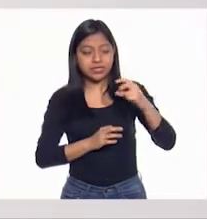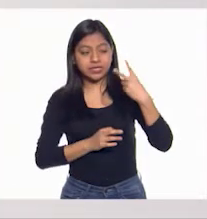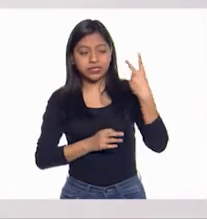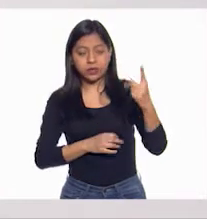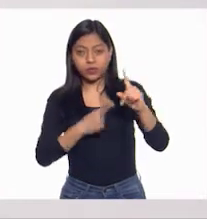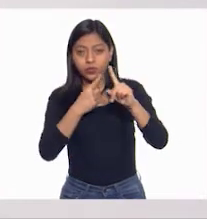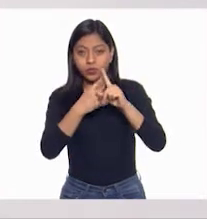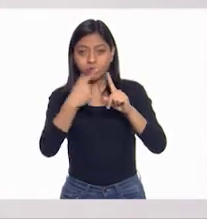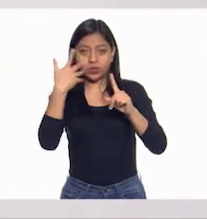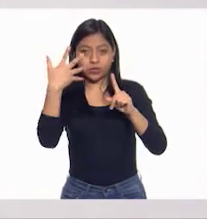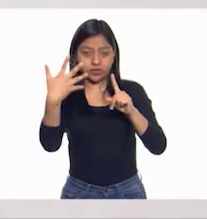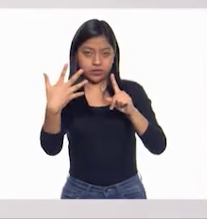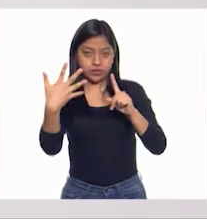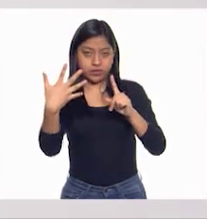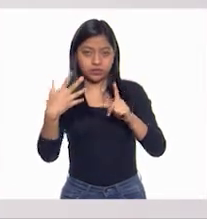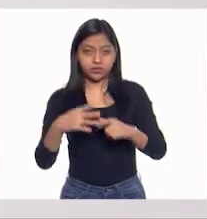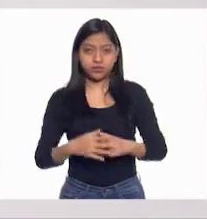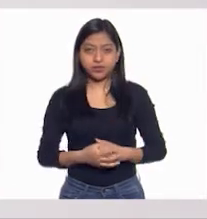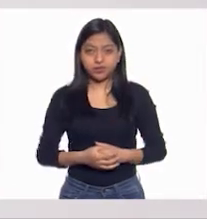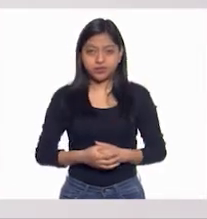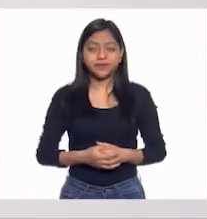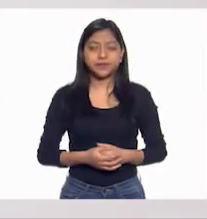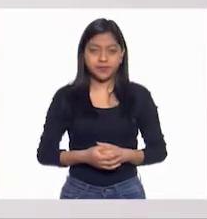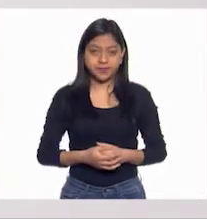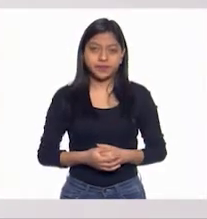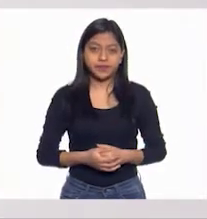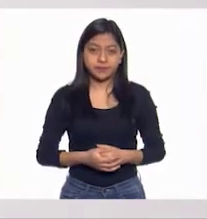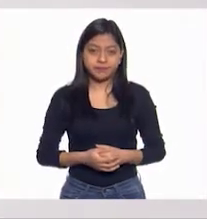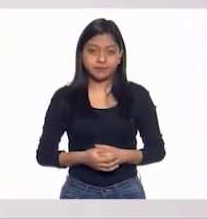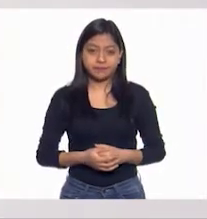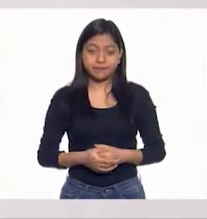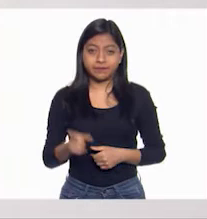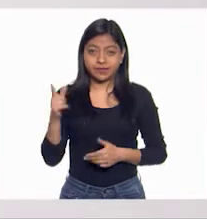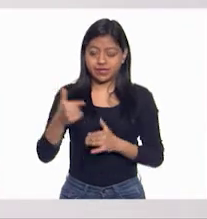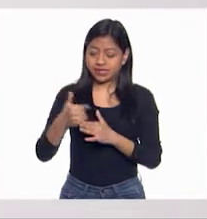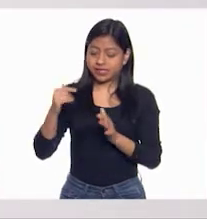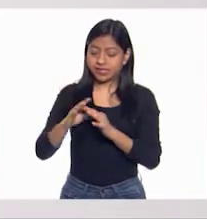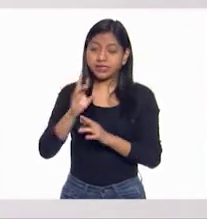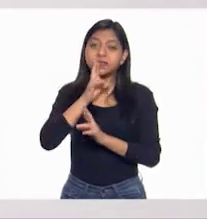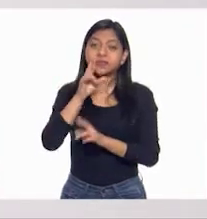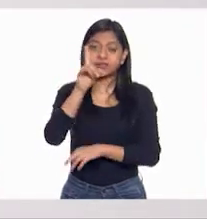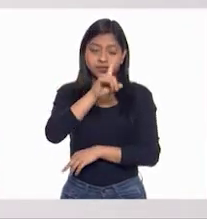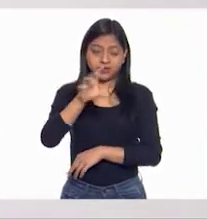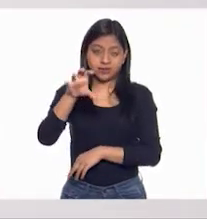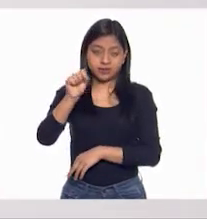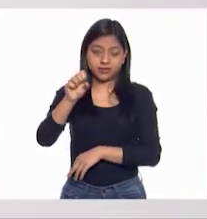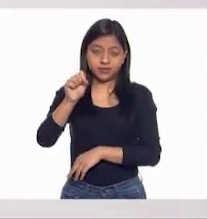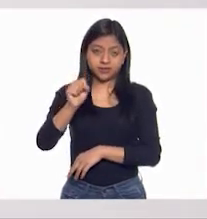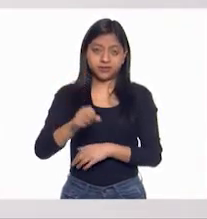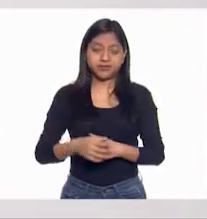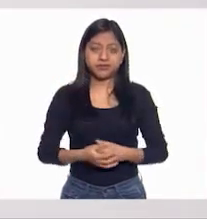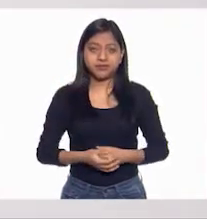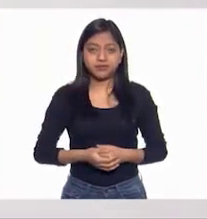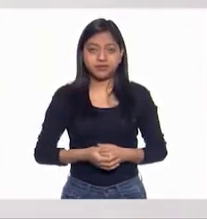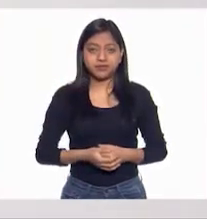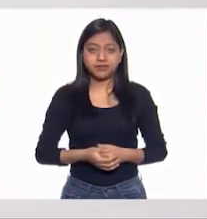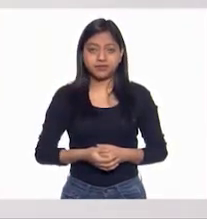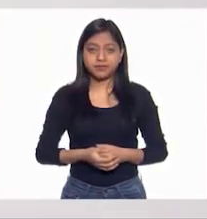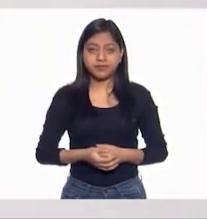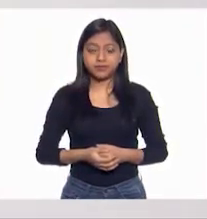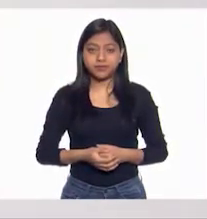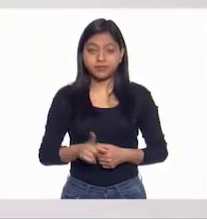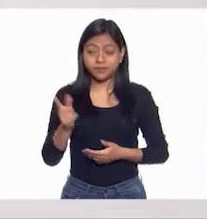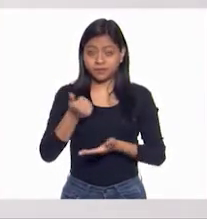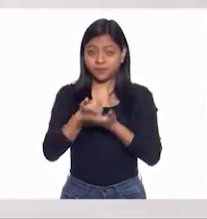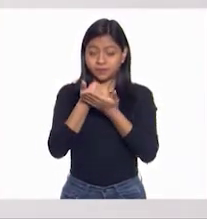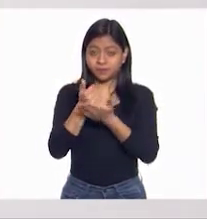Perfecto. Ahora vamos a utilizar por 5. Y como dijo Ale, son 160. ¿Y me ayudas,